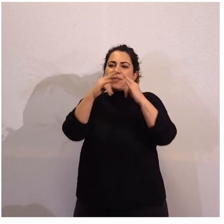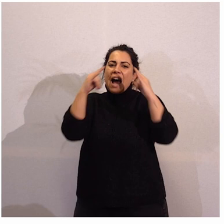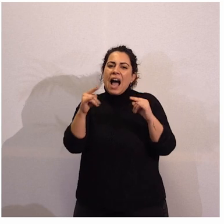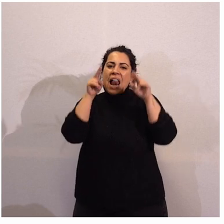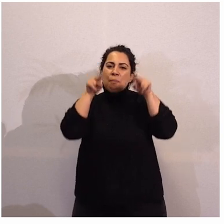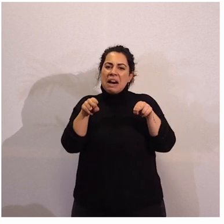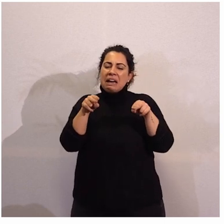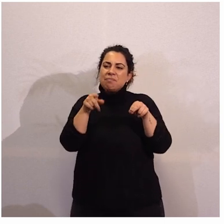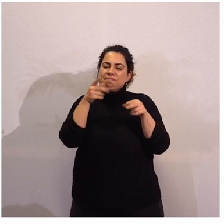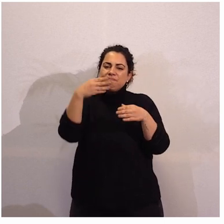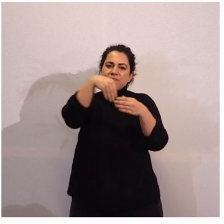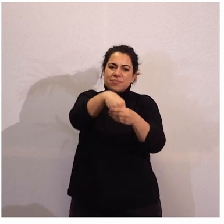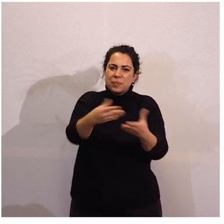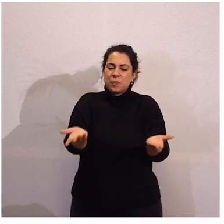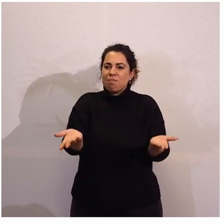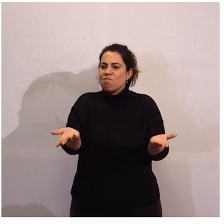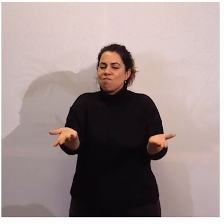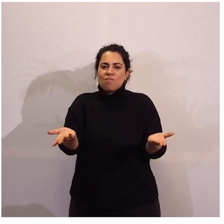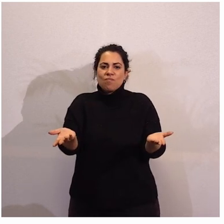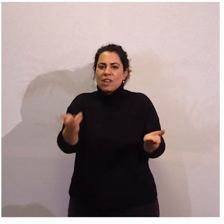que no ven,